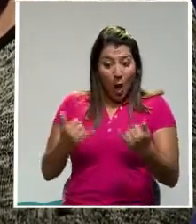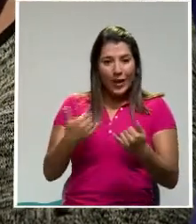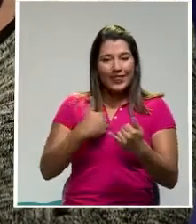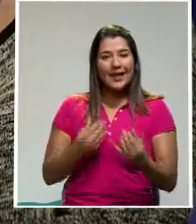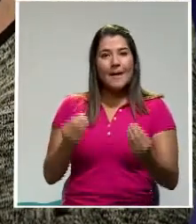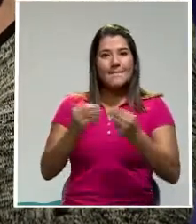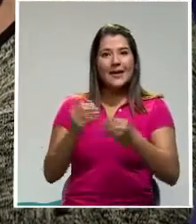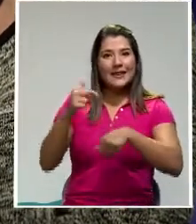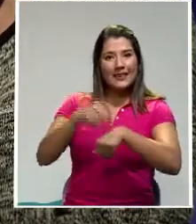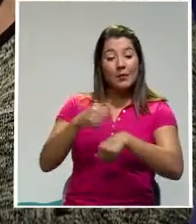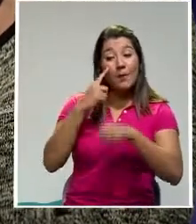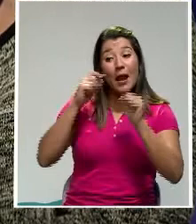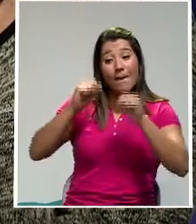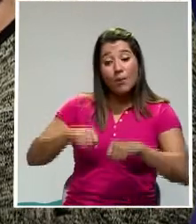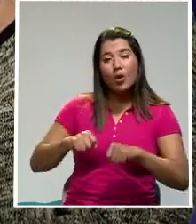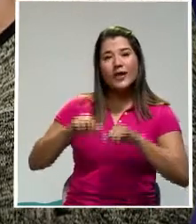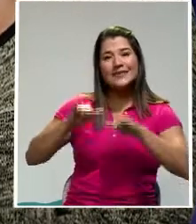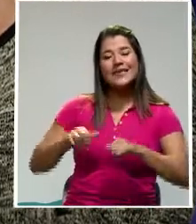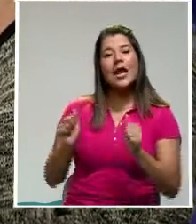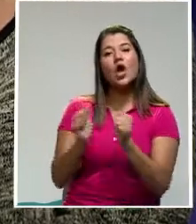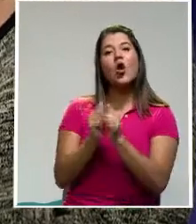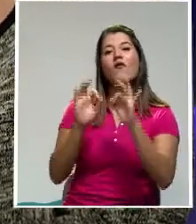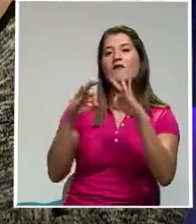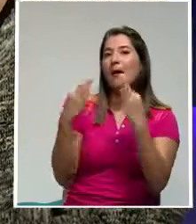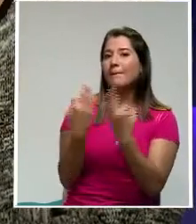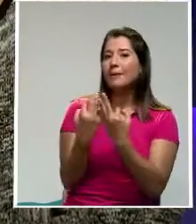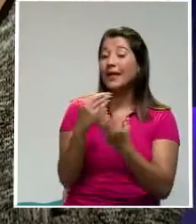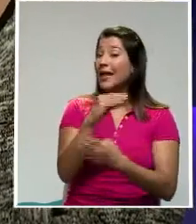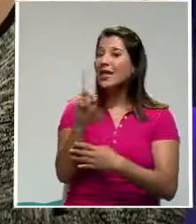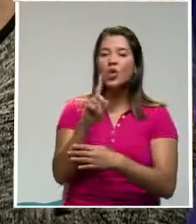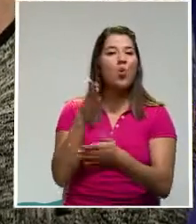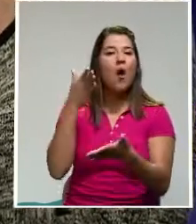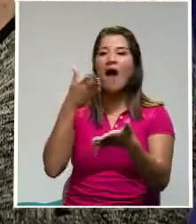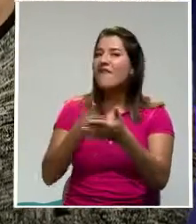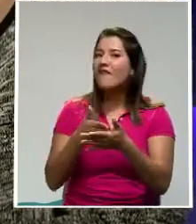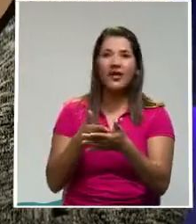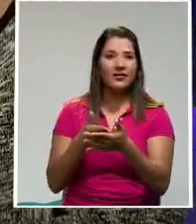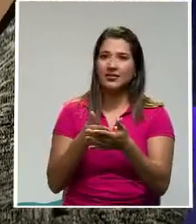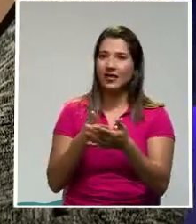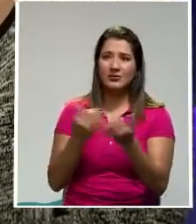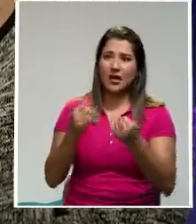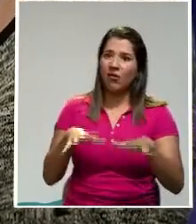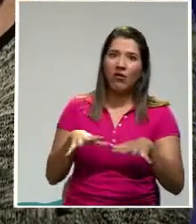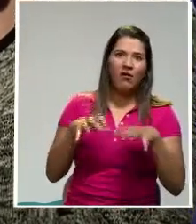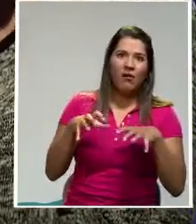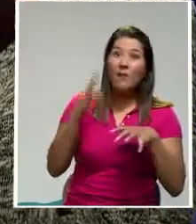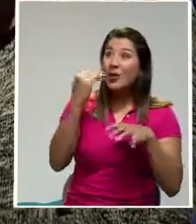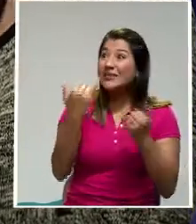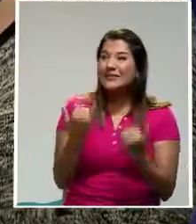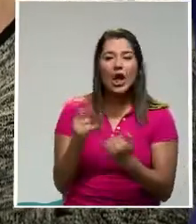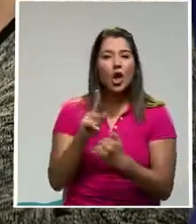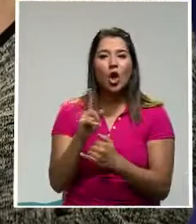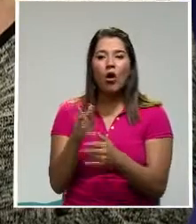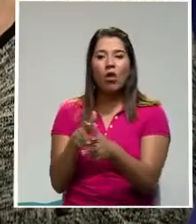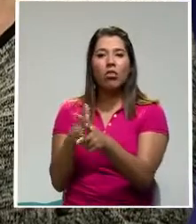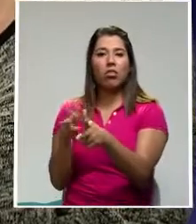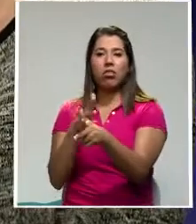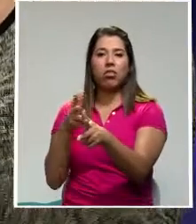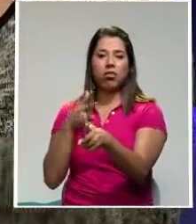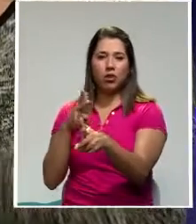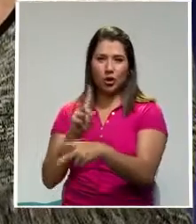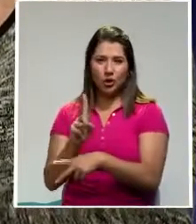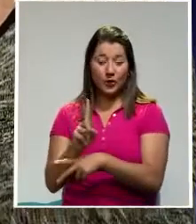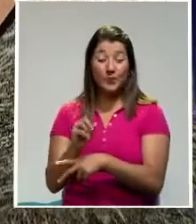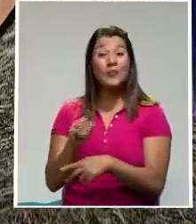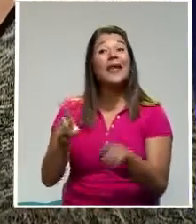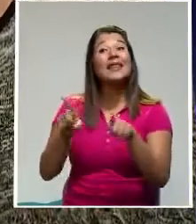tiempo para estar con la familia y no le afecta tanto el humor el tener que estar en las presas. Y otra cosa que ha pasado,